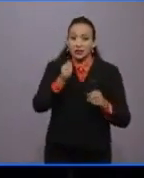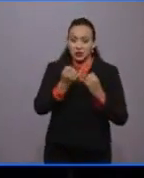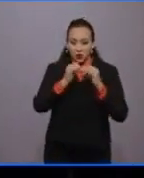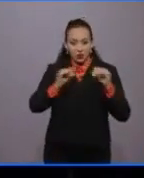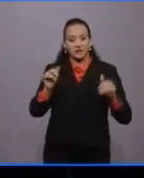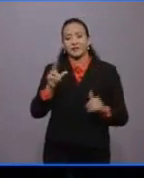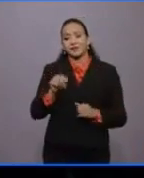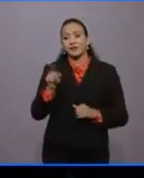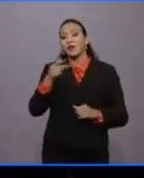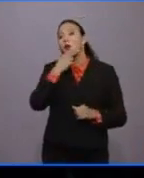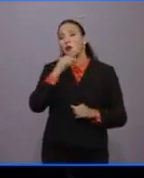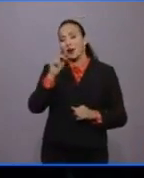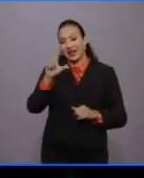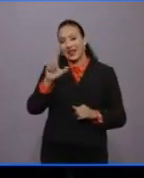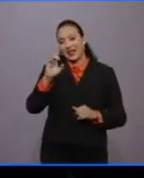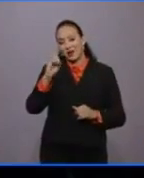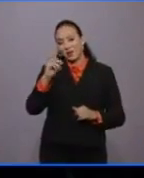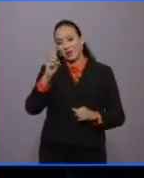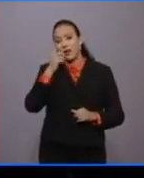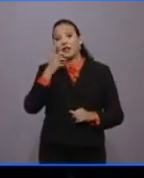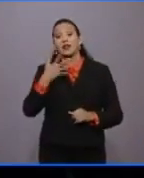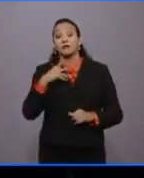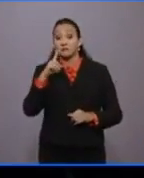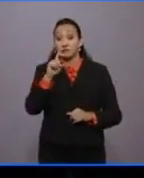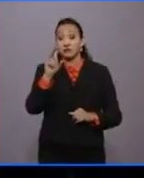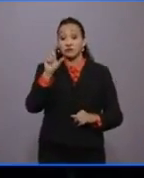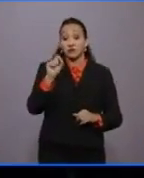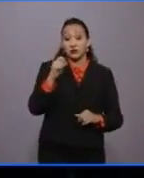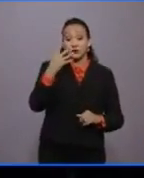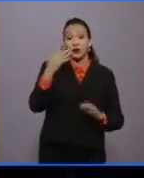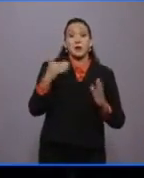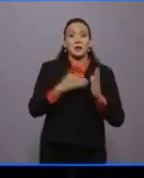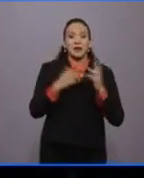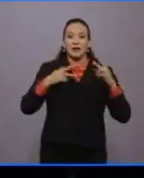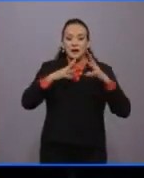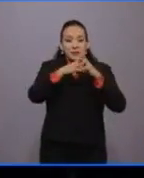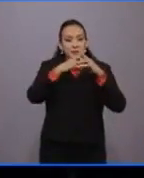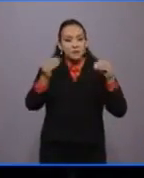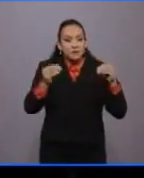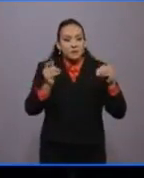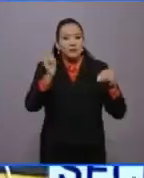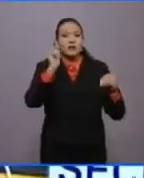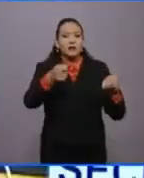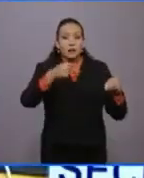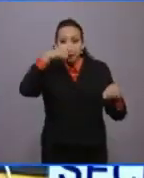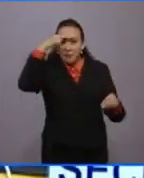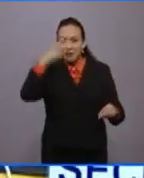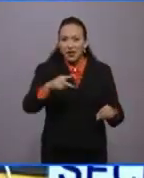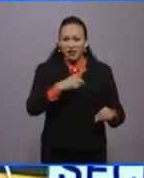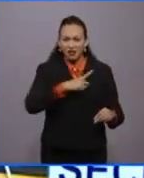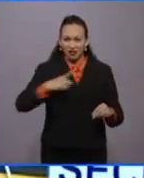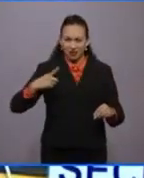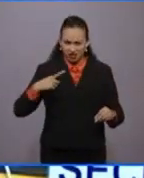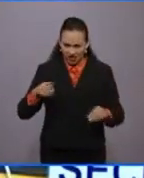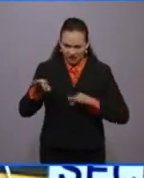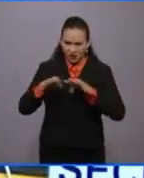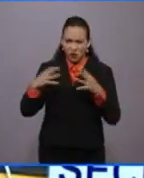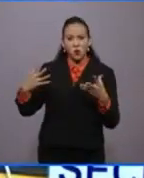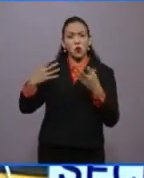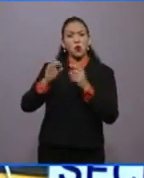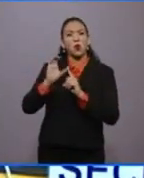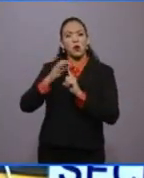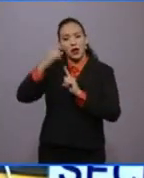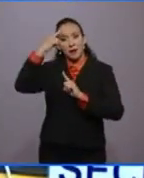Leopoldo Maldonado señaló que con 124,000 desaparecidos, México debería de cooperar con el Comité para